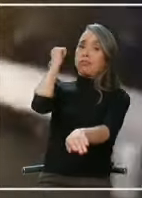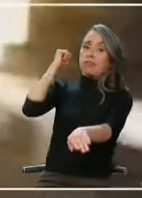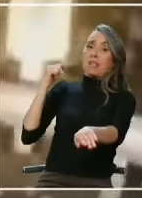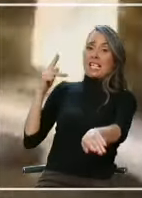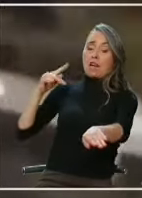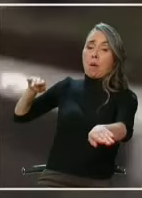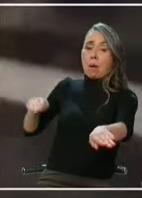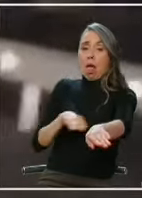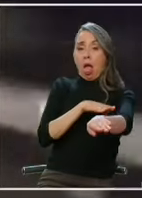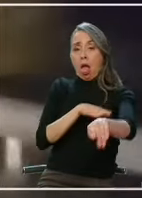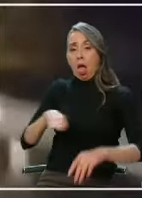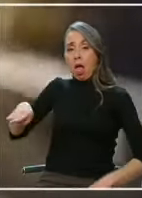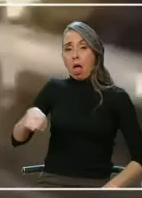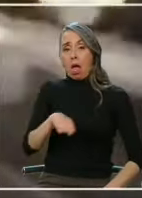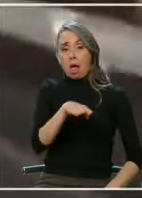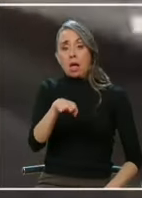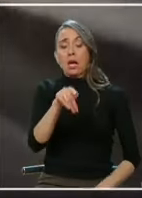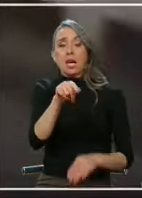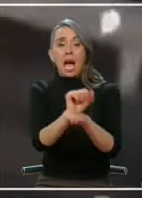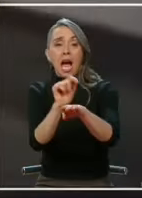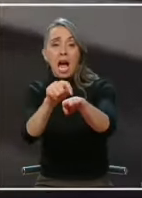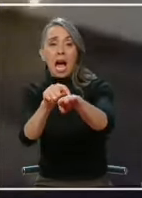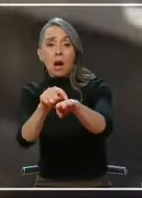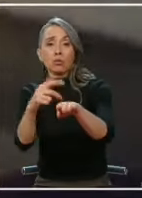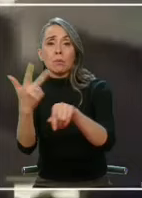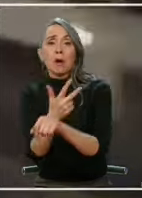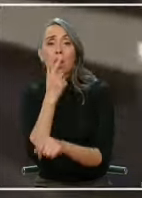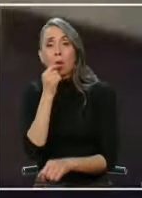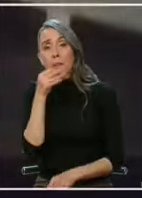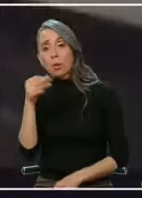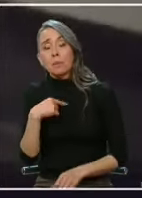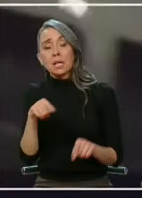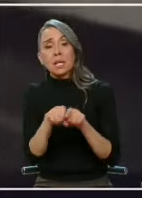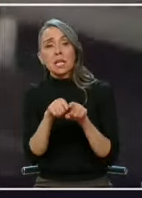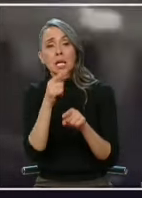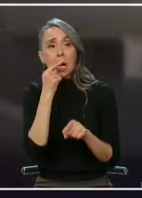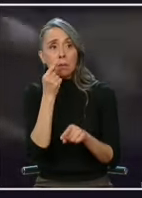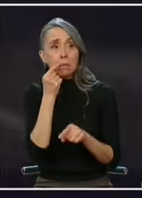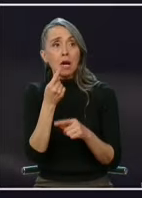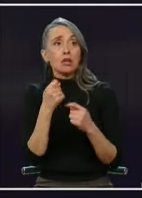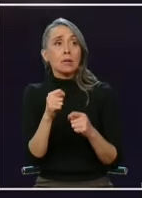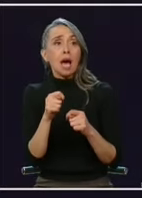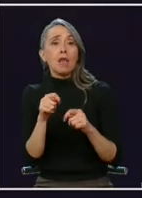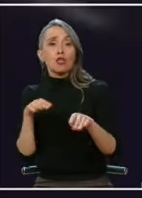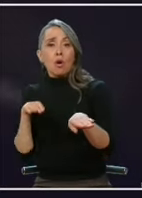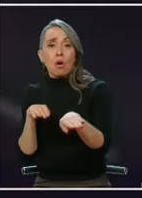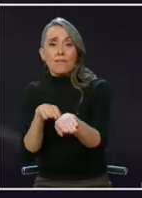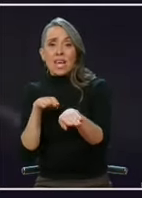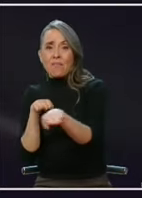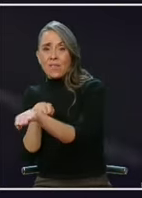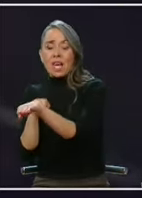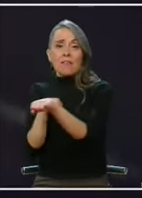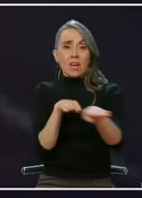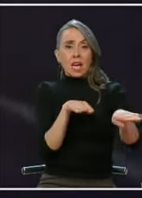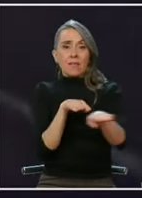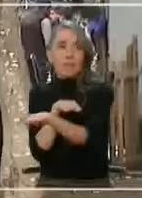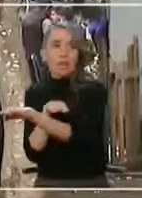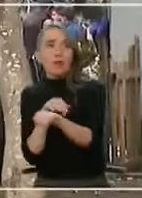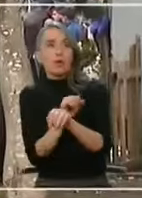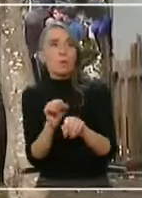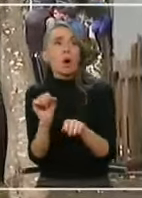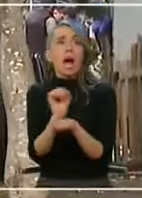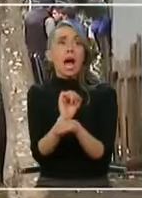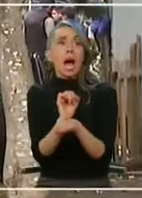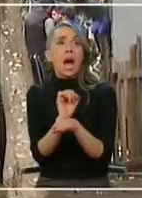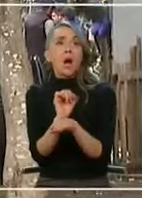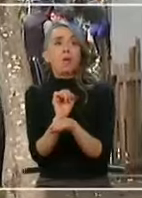atrás. Bueno, le tocó la mala suerte a mi hermano. Mi hermano intentó de sacárselo como pudo, trató de que el